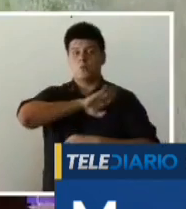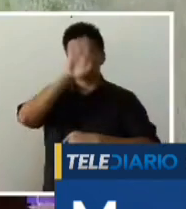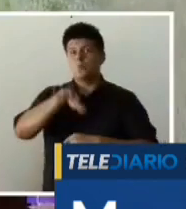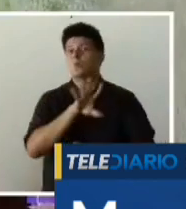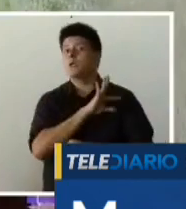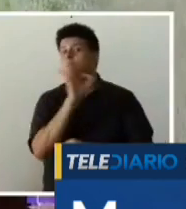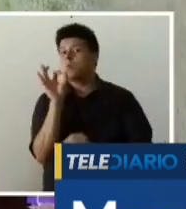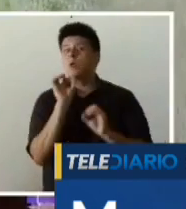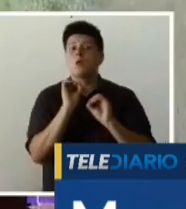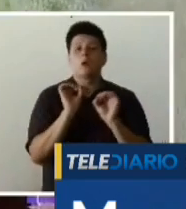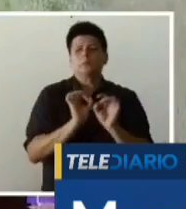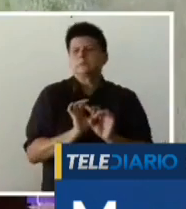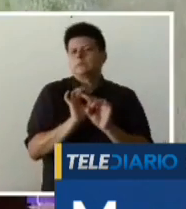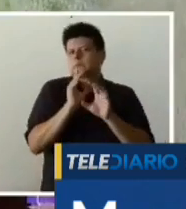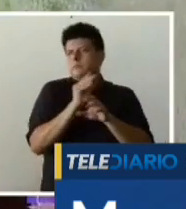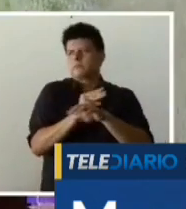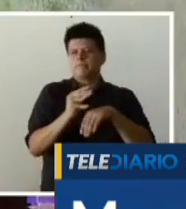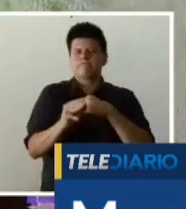vida.